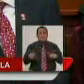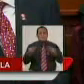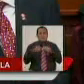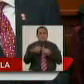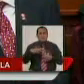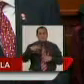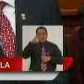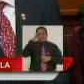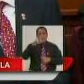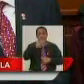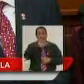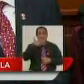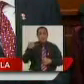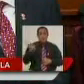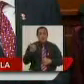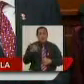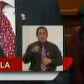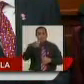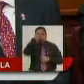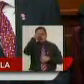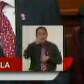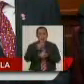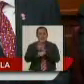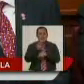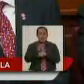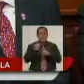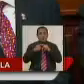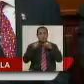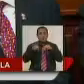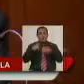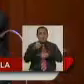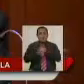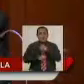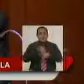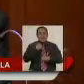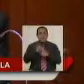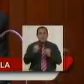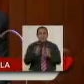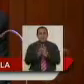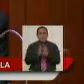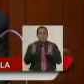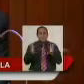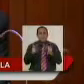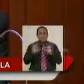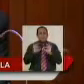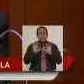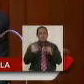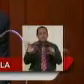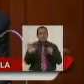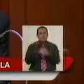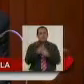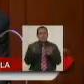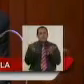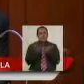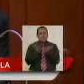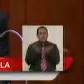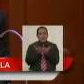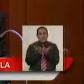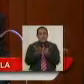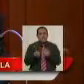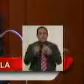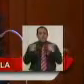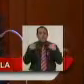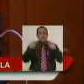policías, pero mejor capacitados. Por ello, este año ampliaremos y equiparemos las escuelas